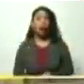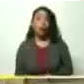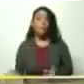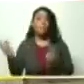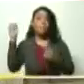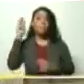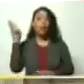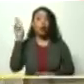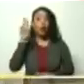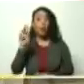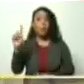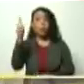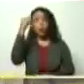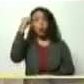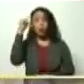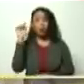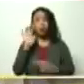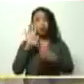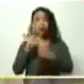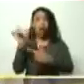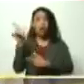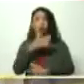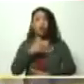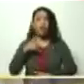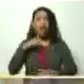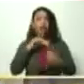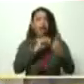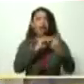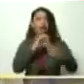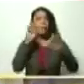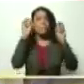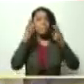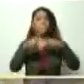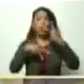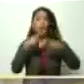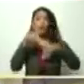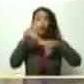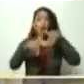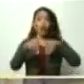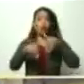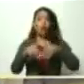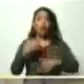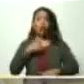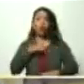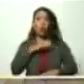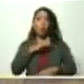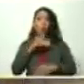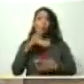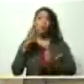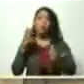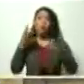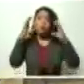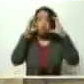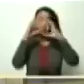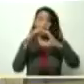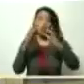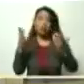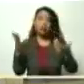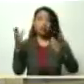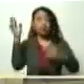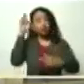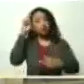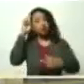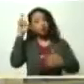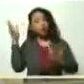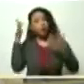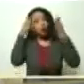unitaria desde el primer día señalaba que ellos preferían discutir temas políticos y temas electorales y nosotros fuimos muy enfáticos en razón de la